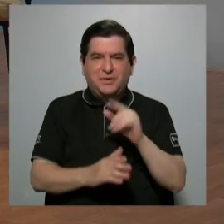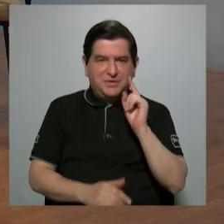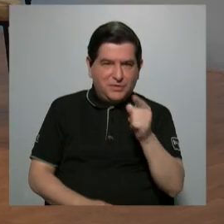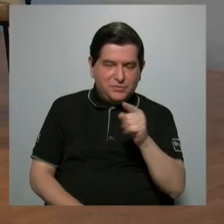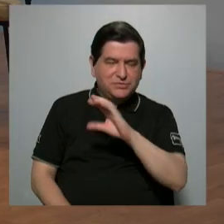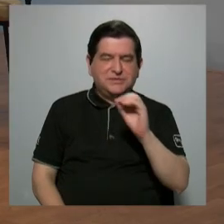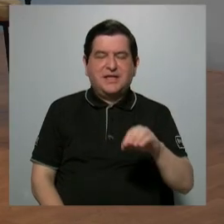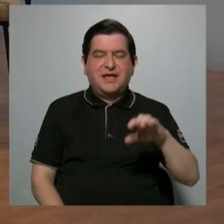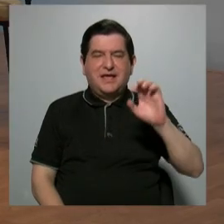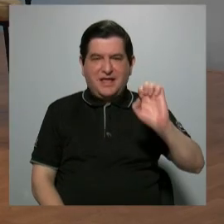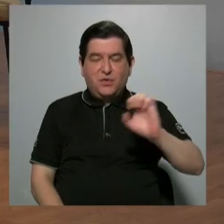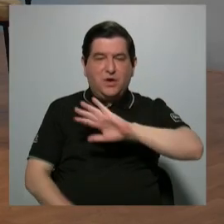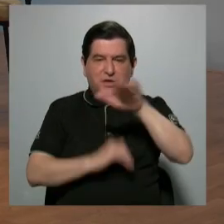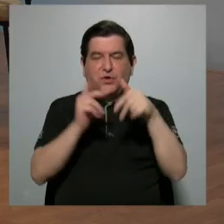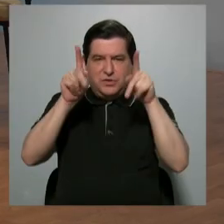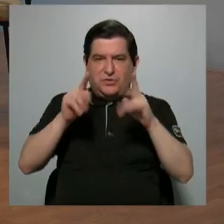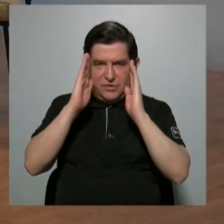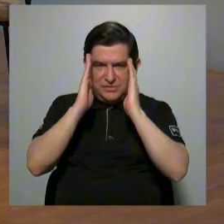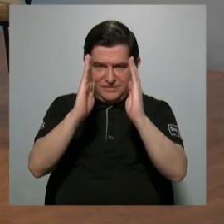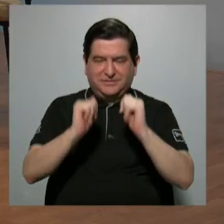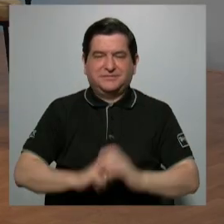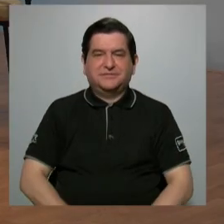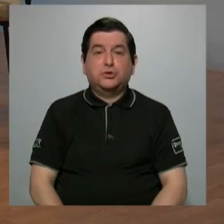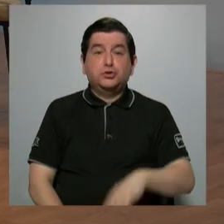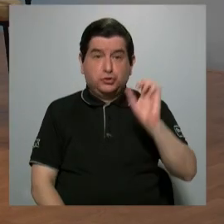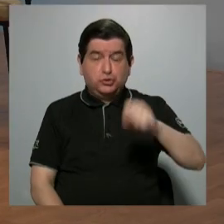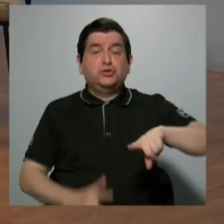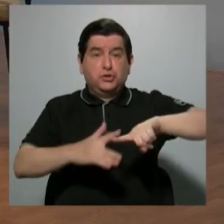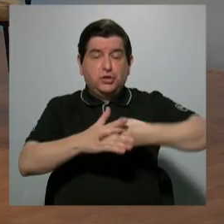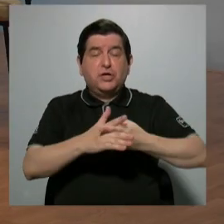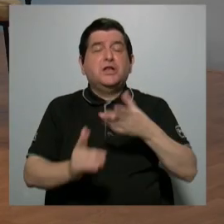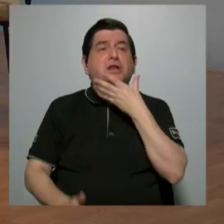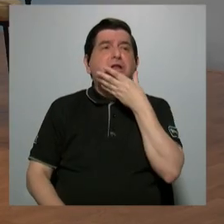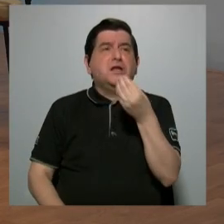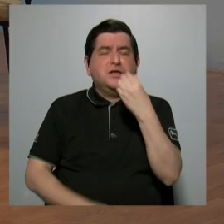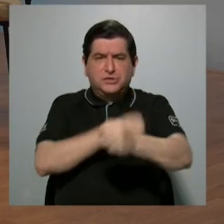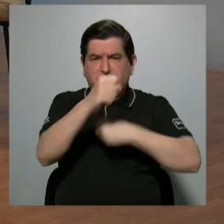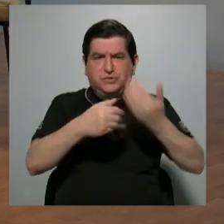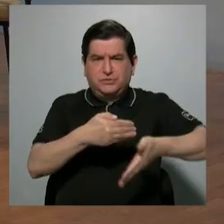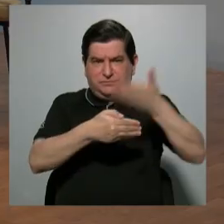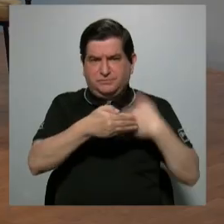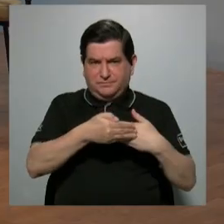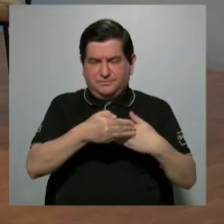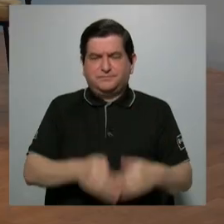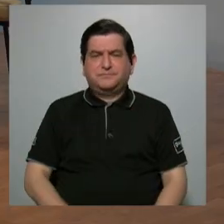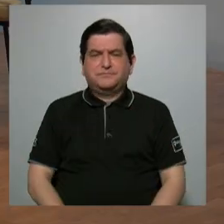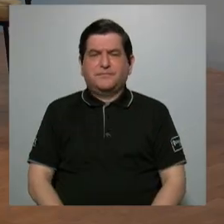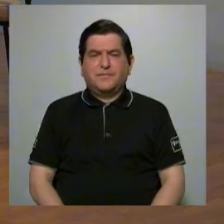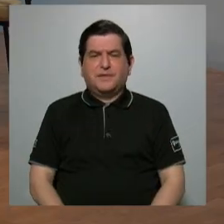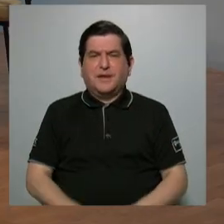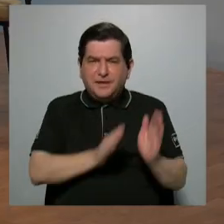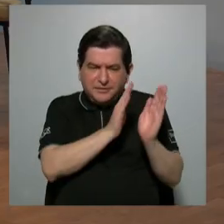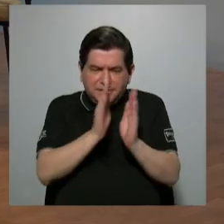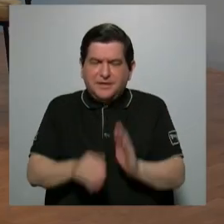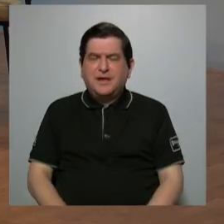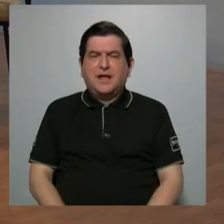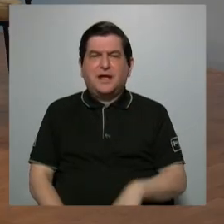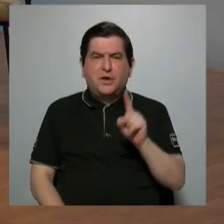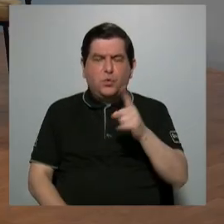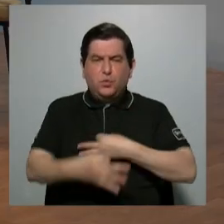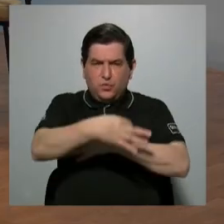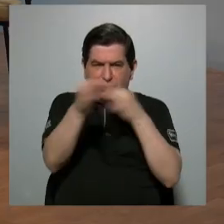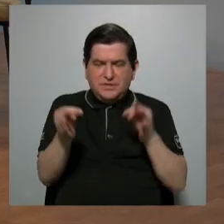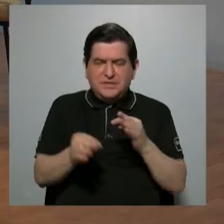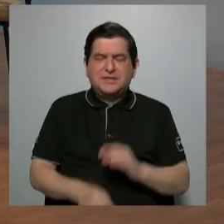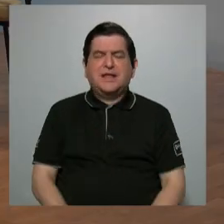toda su estimable audiencia. Efectivamente, fue a principios de diciembre del año pasado. Organizamos un taller internacional en la